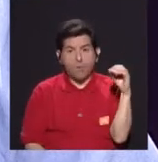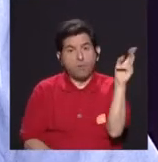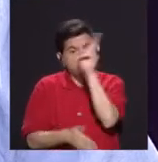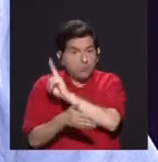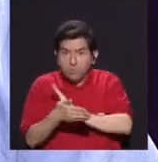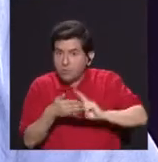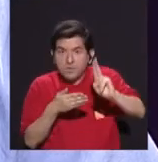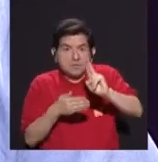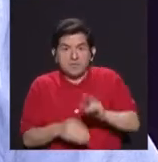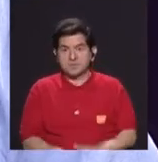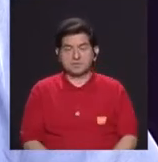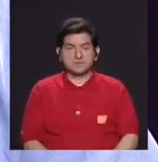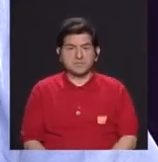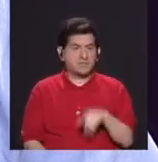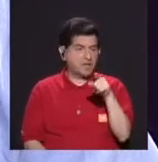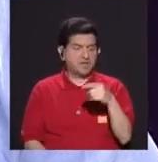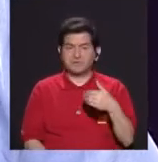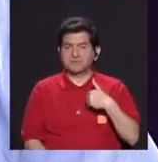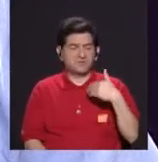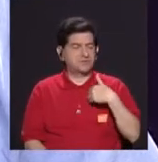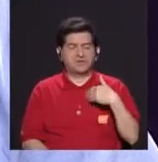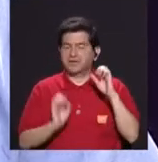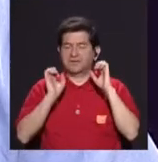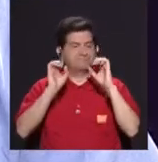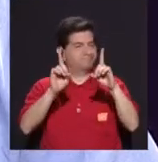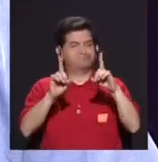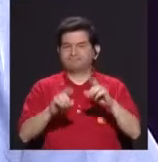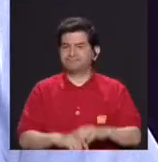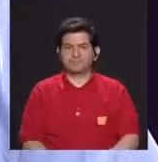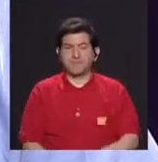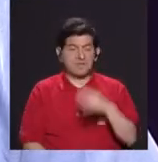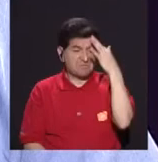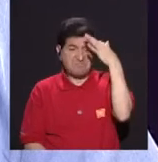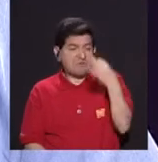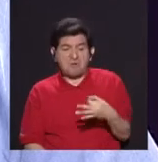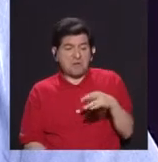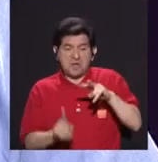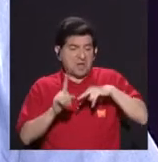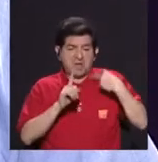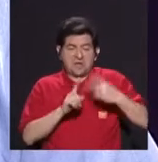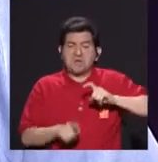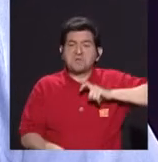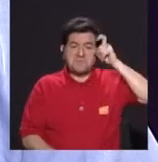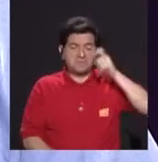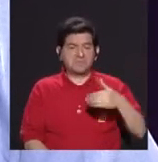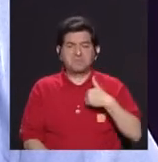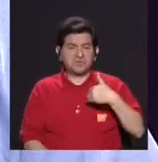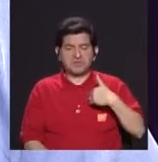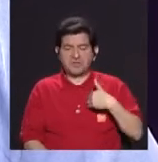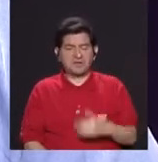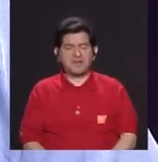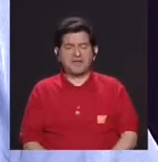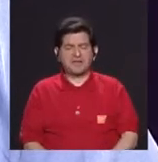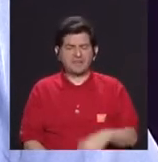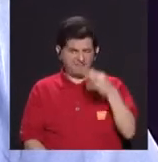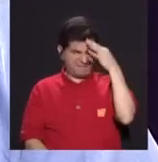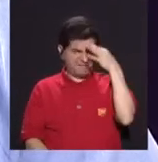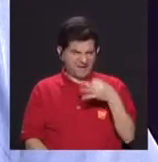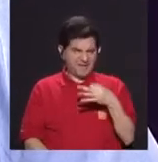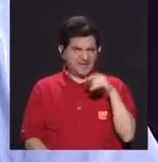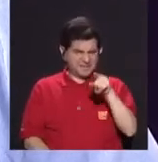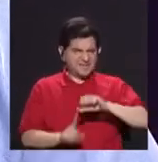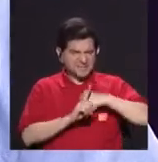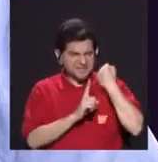o universitaria no se han educado es decir no creen en la perspectiva de género no tienen la convicción de la perspectiva de género